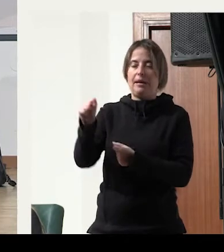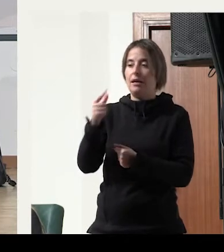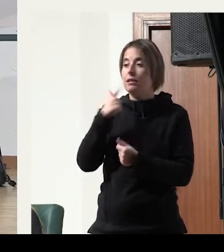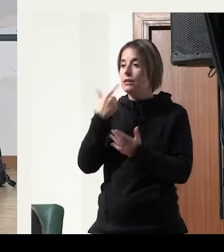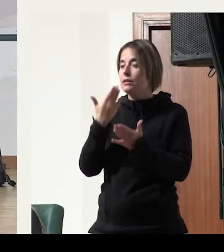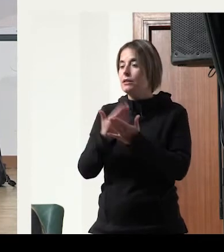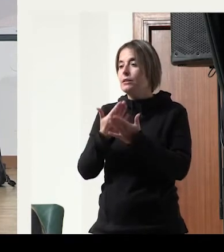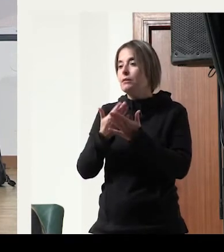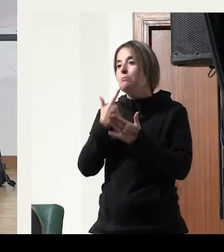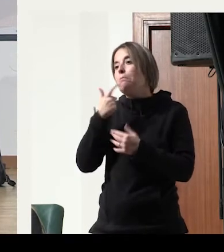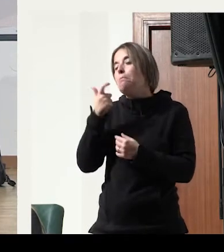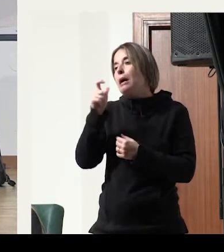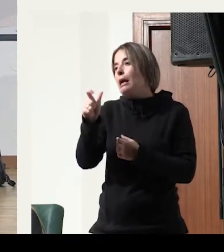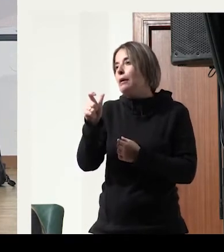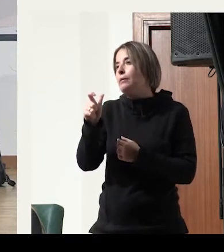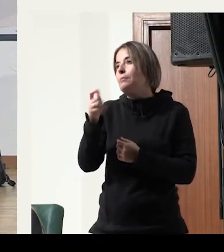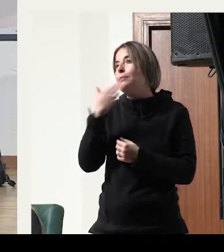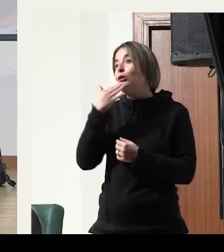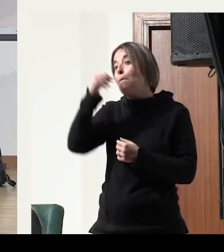términos en masculino.